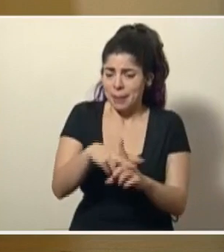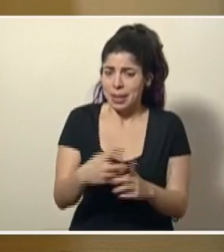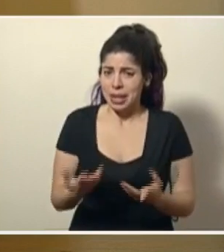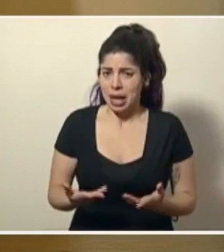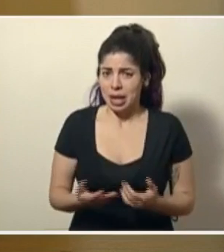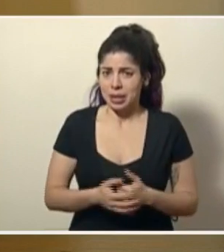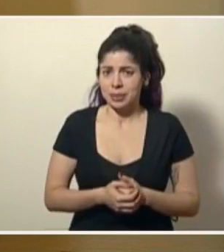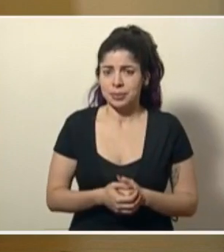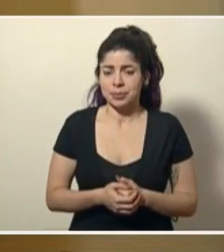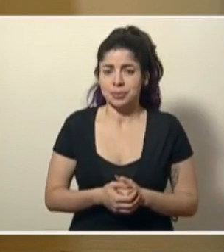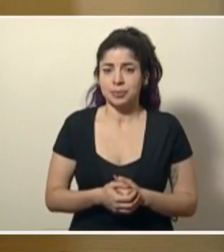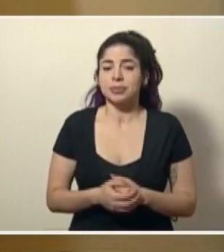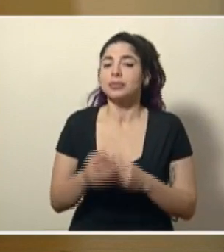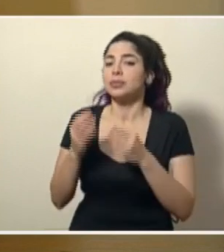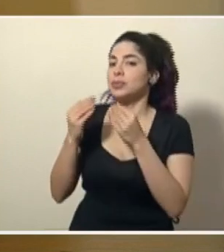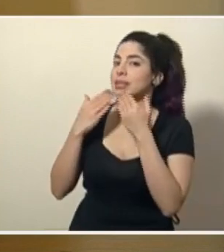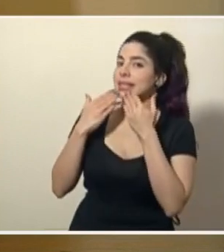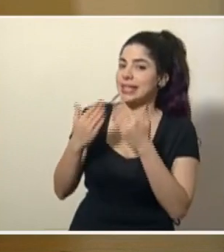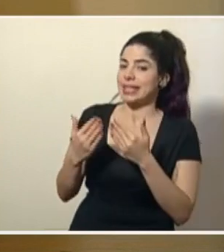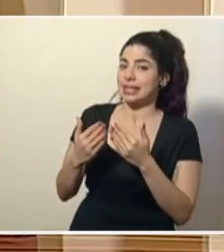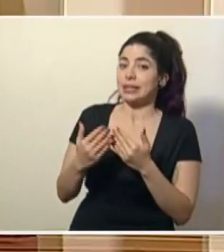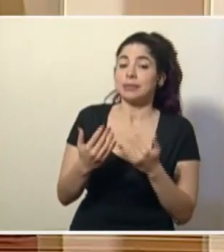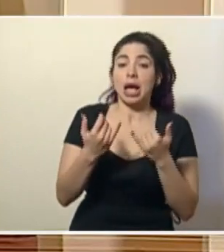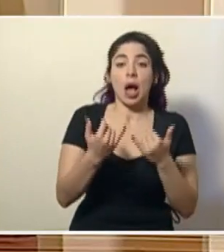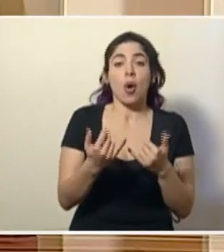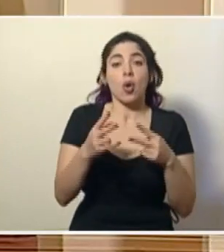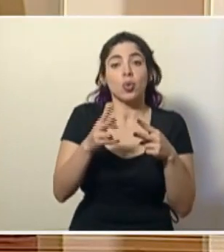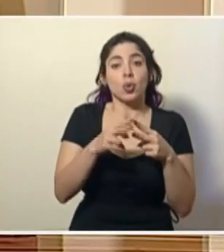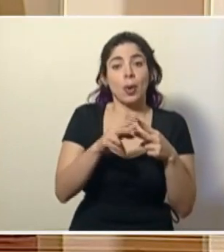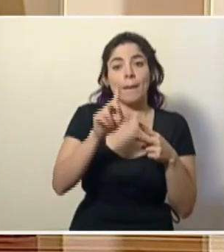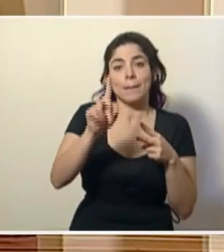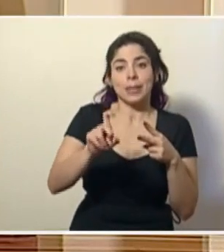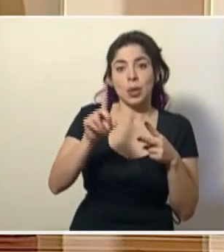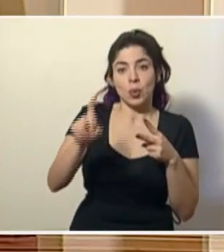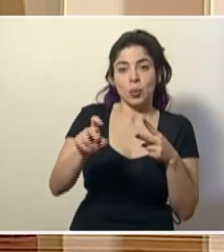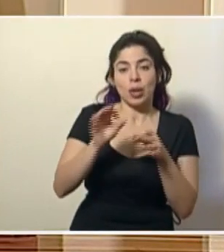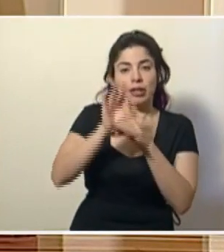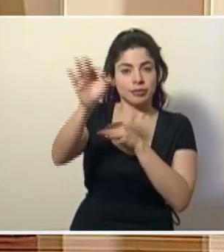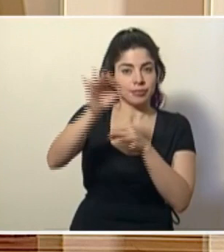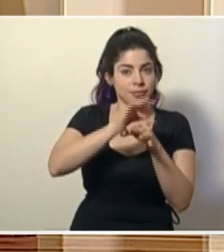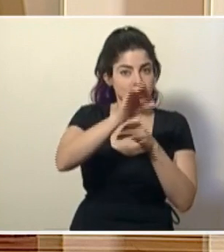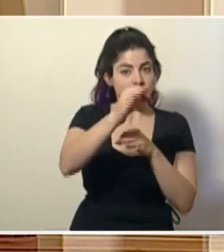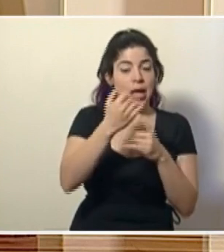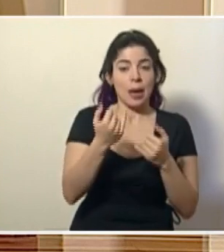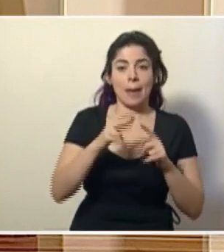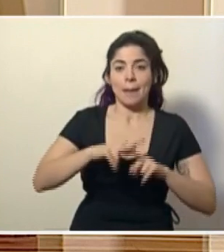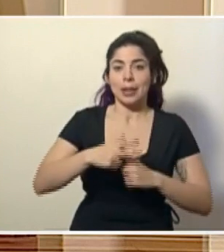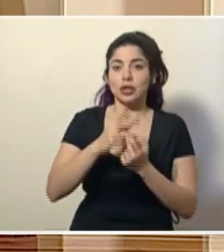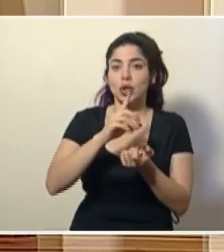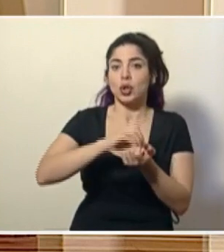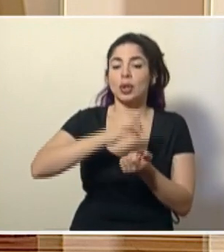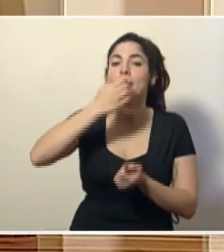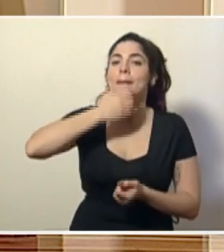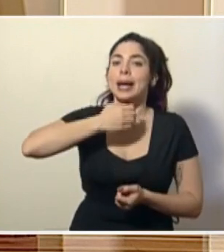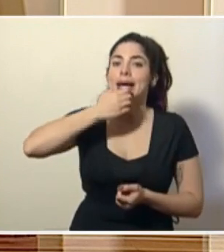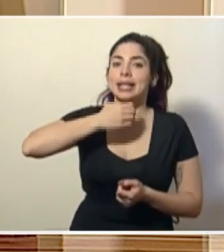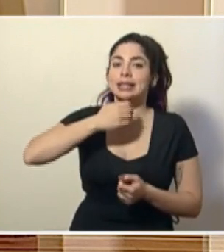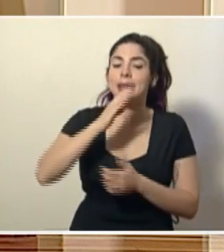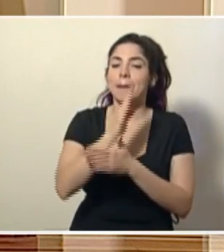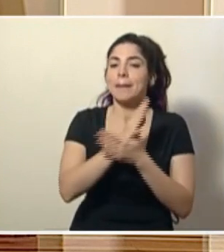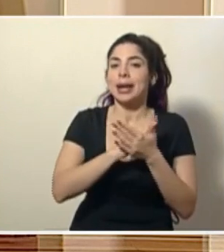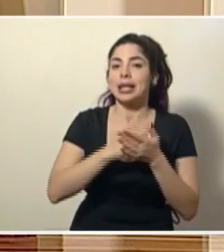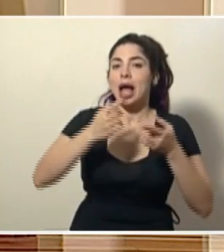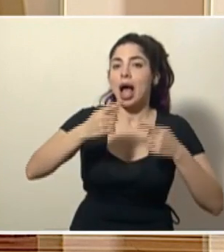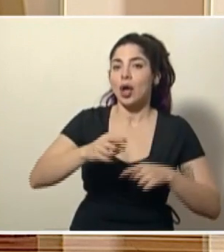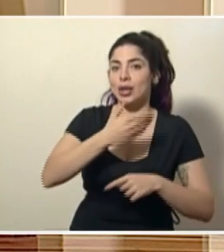aplicar. Okay. Gracias, don. Tenemos 2 consultas de medios regionales. Voy a iniciar con el doctor Macaya, por